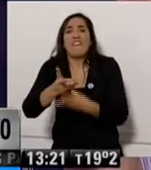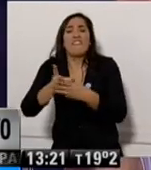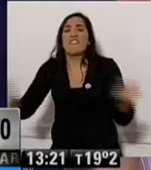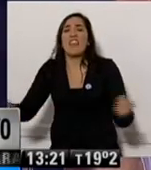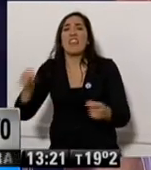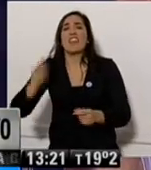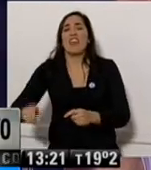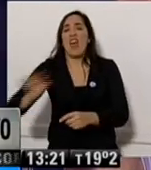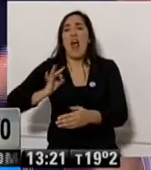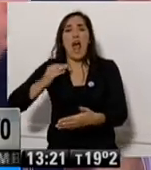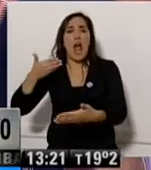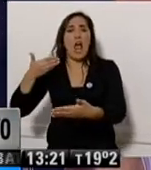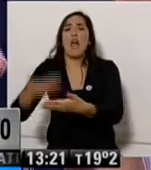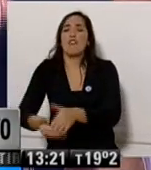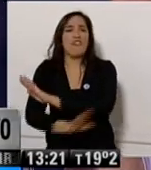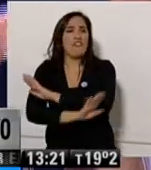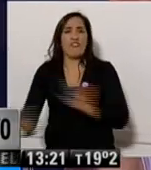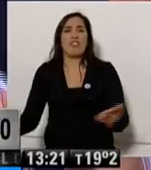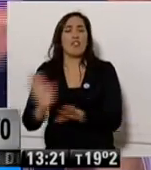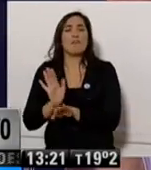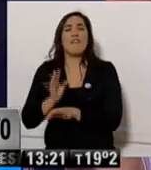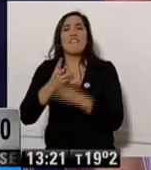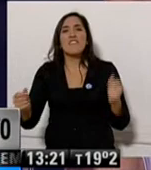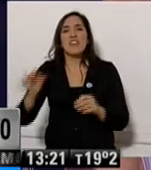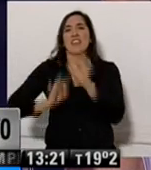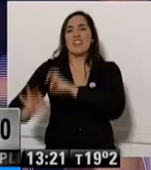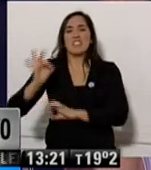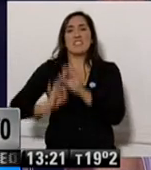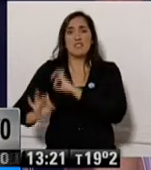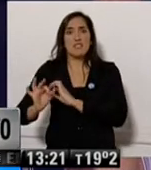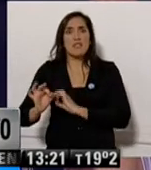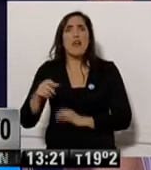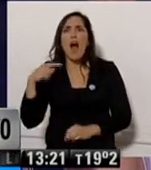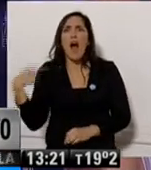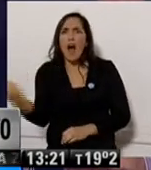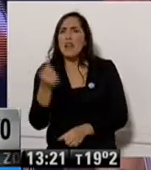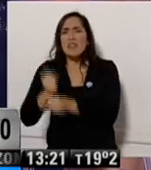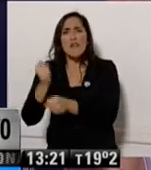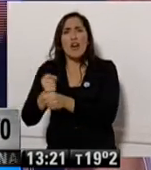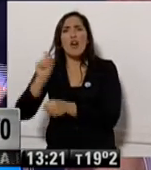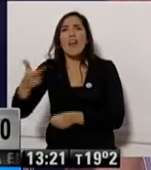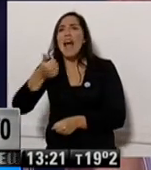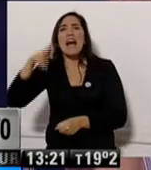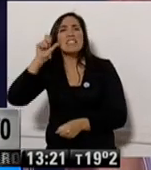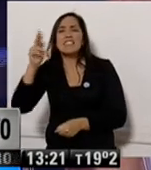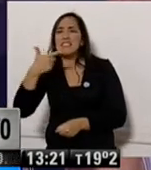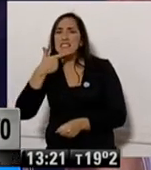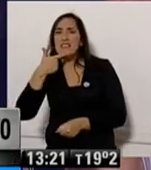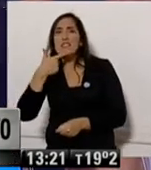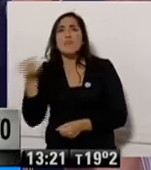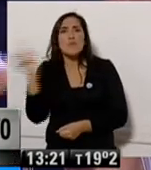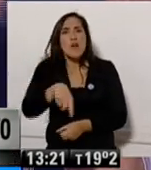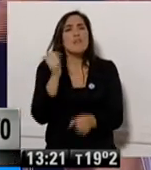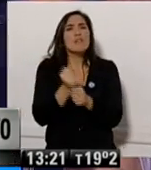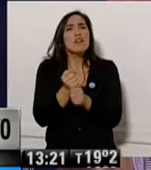los dineros de los trabajadores que hoy están en la ANSES vuelvan a comprar acciones como